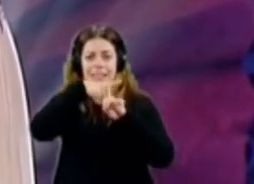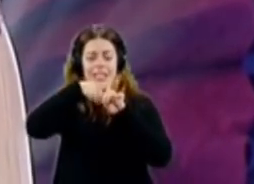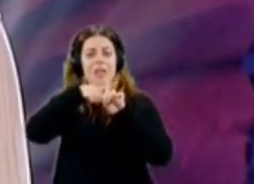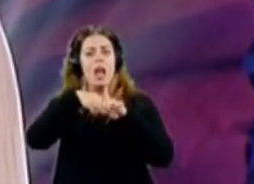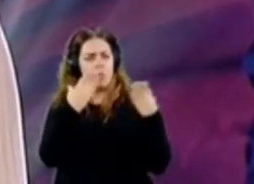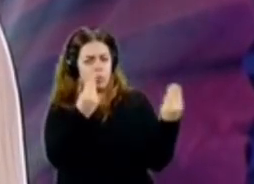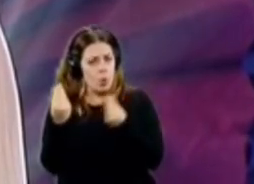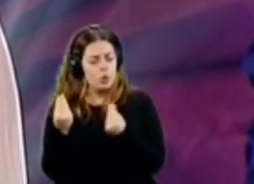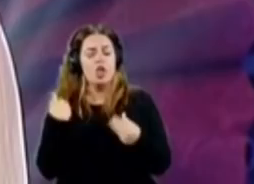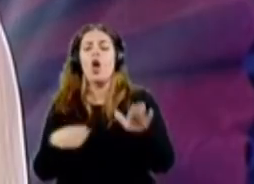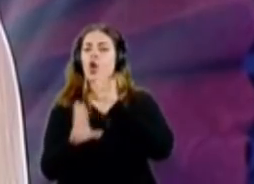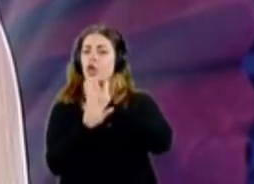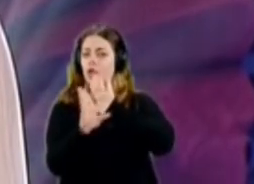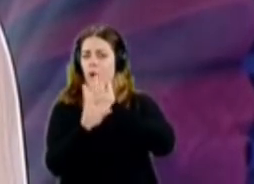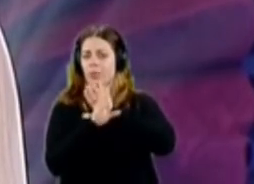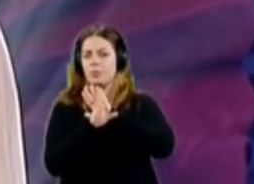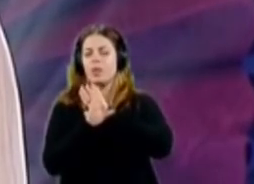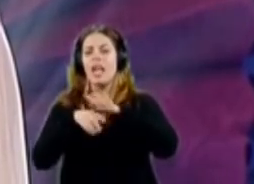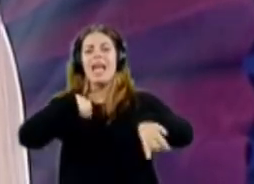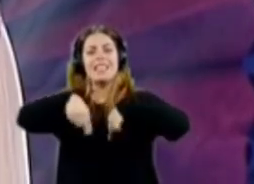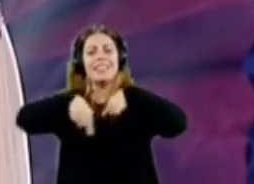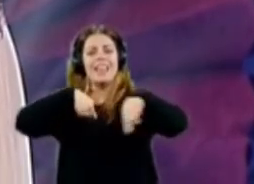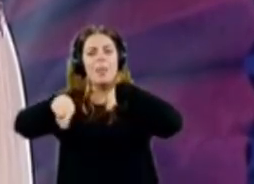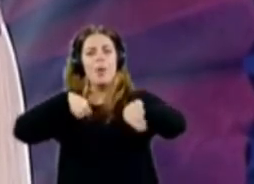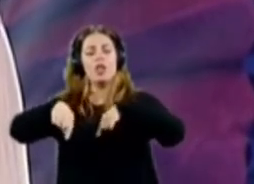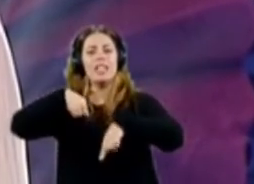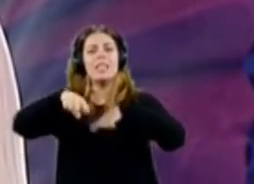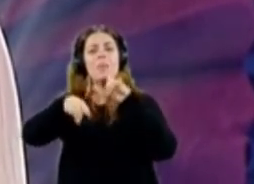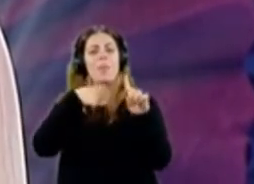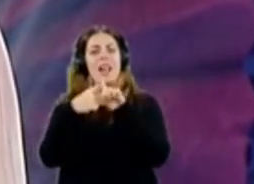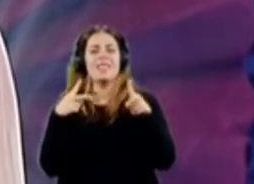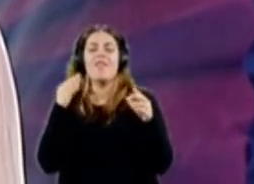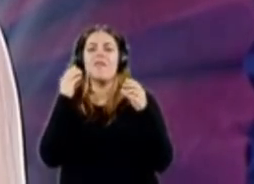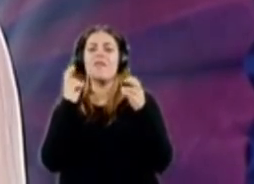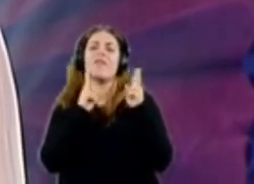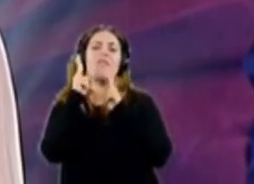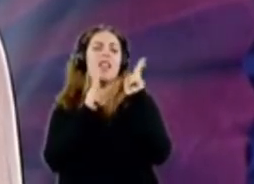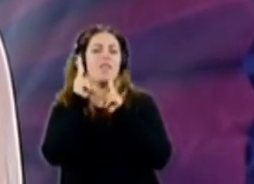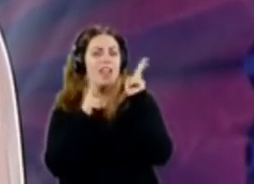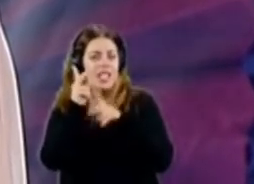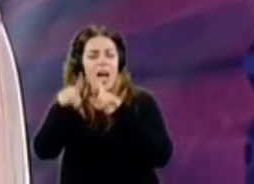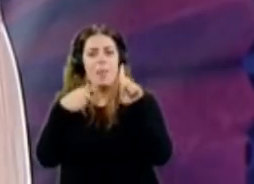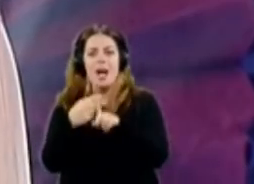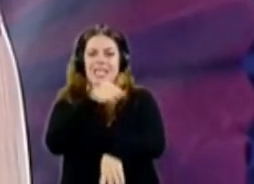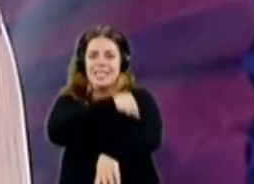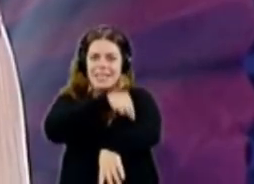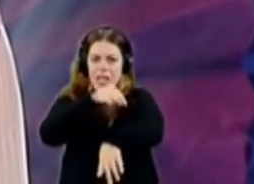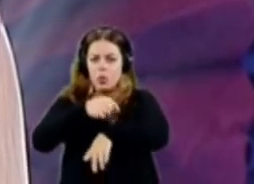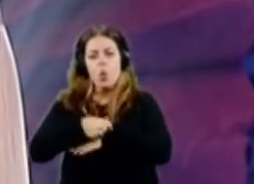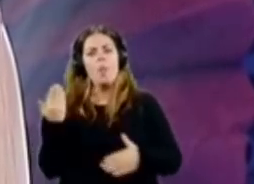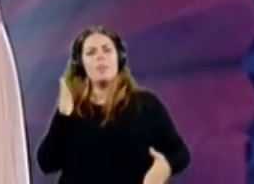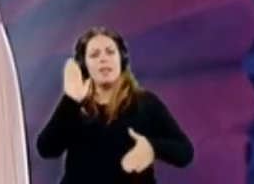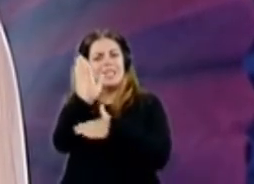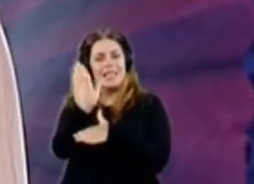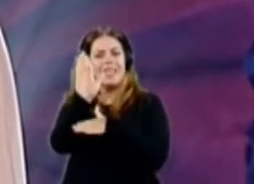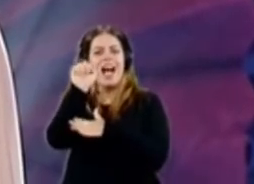candidatos. Transportes, Matías y Barbería Tatú, Nagore García, presentan a Armide Hernández con un